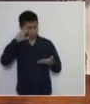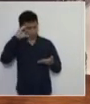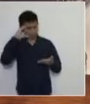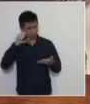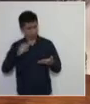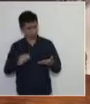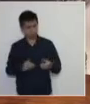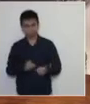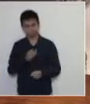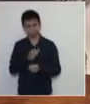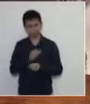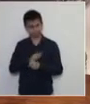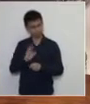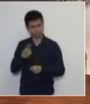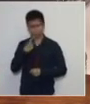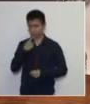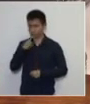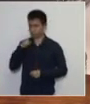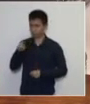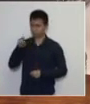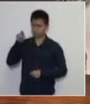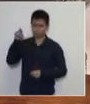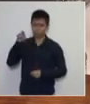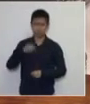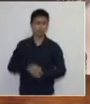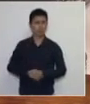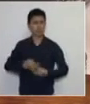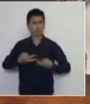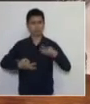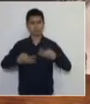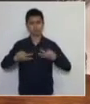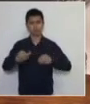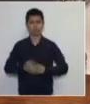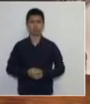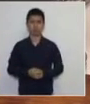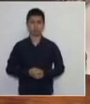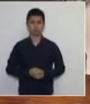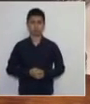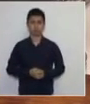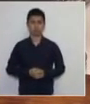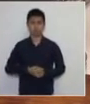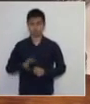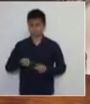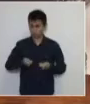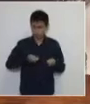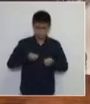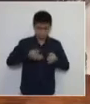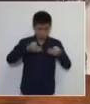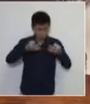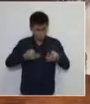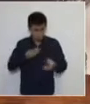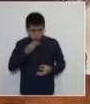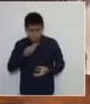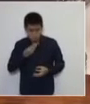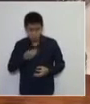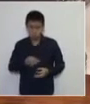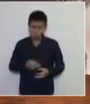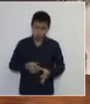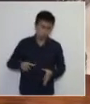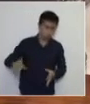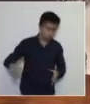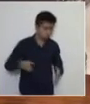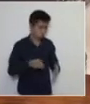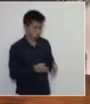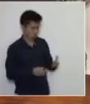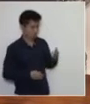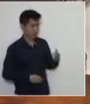denunciados ante la fiscalía general del estado y esto lo digo así porque también una vez que se tuvo el control se logró el aseguramiento de tres armas de fuego una